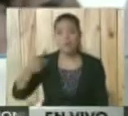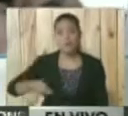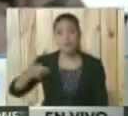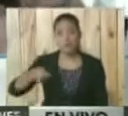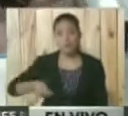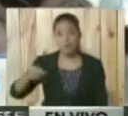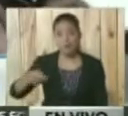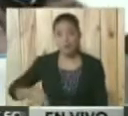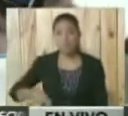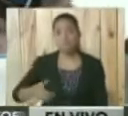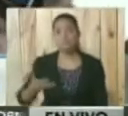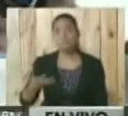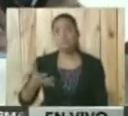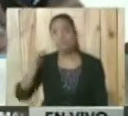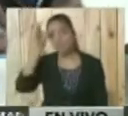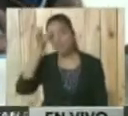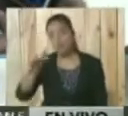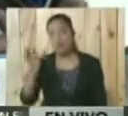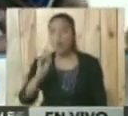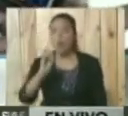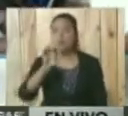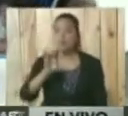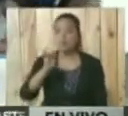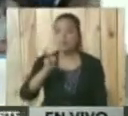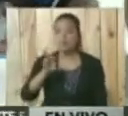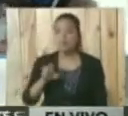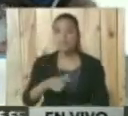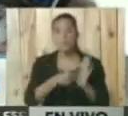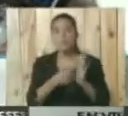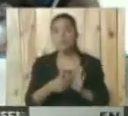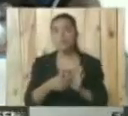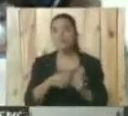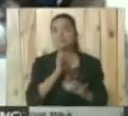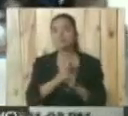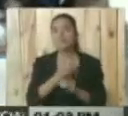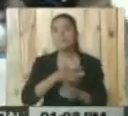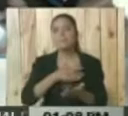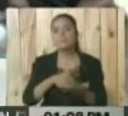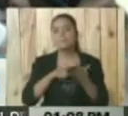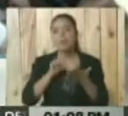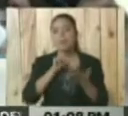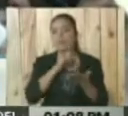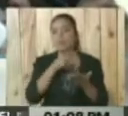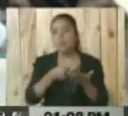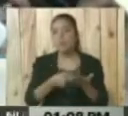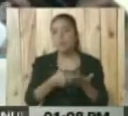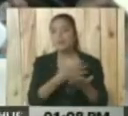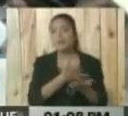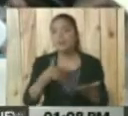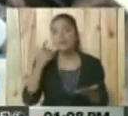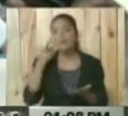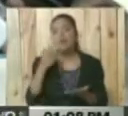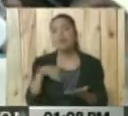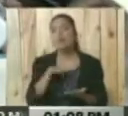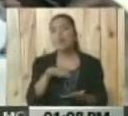el Tribunal Supremo o la Fiscalía o el CNE me mostrara la página donde aparece mi nombre. Y quiero ver en dónde